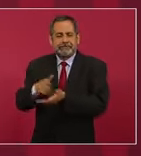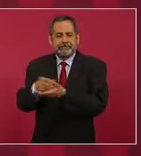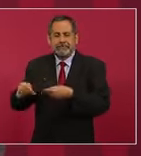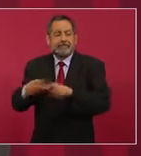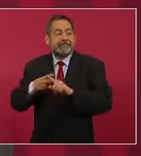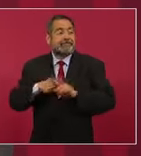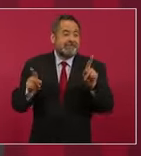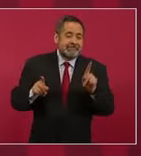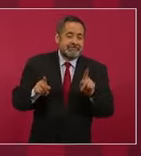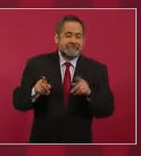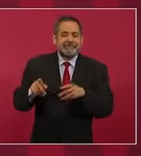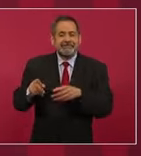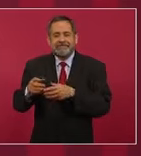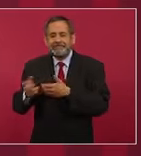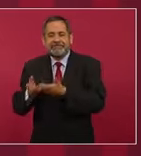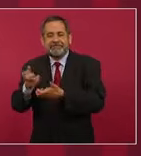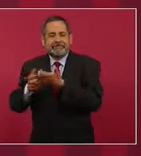Doraditas,